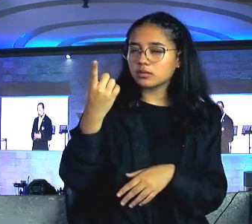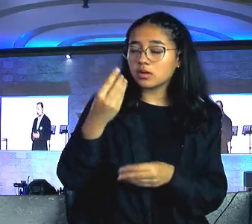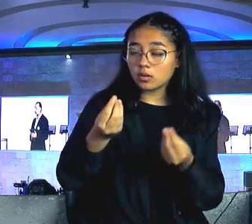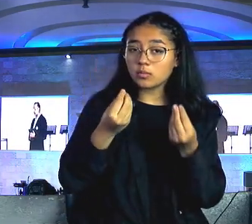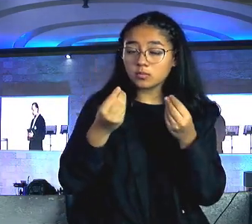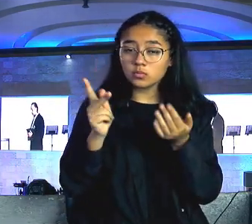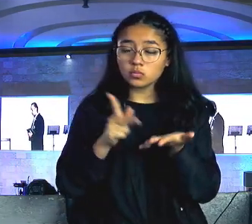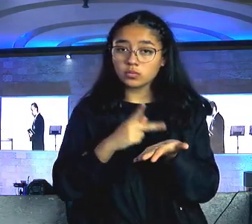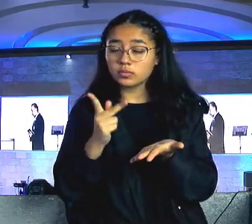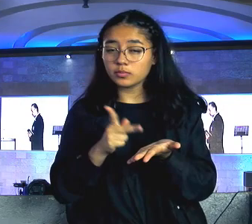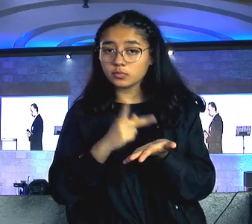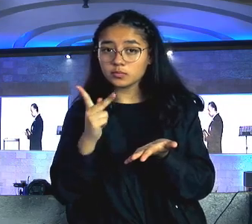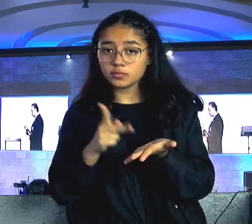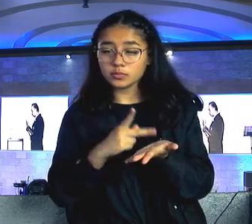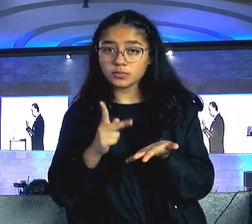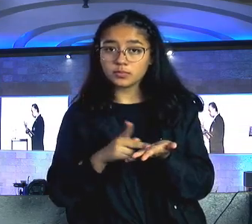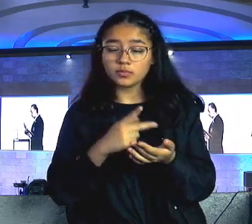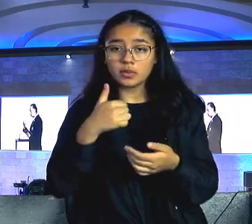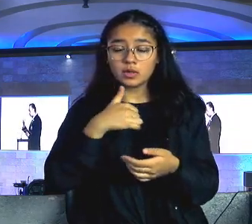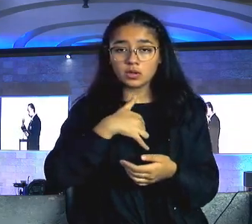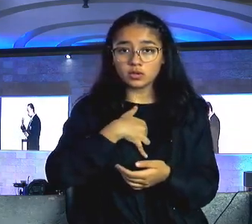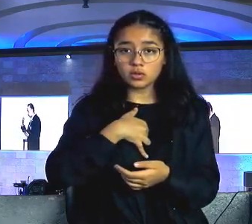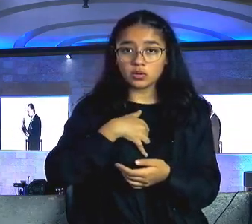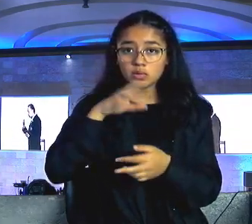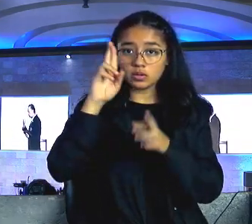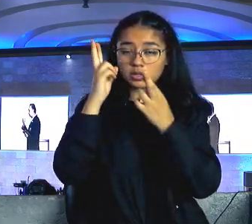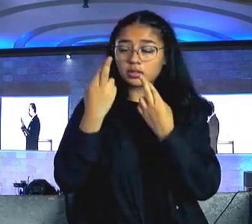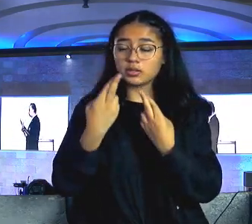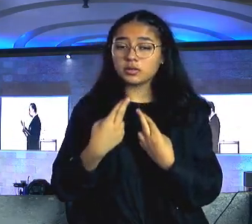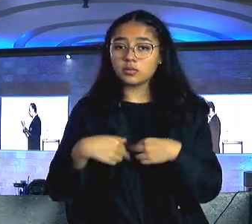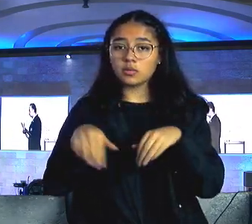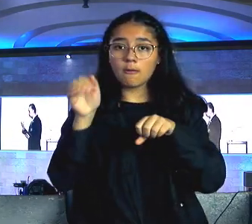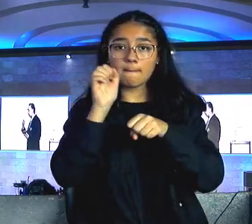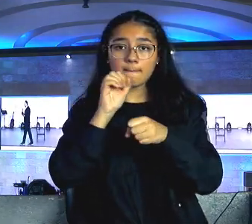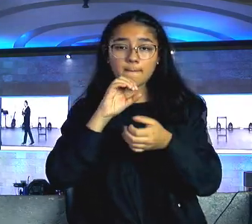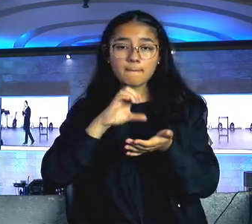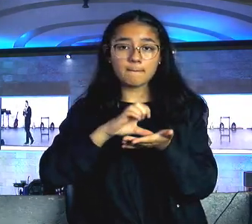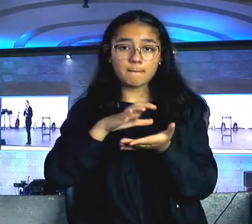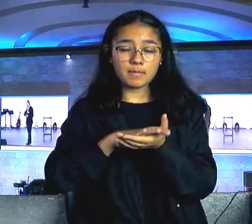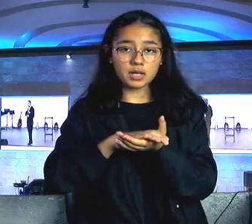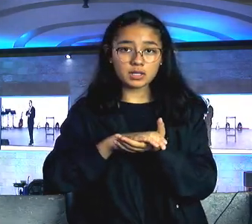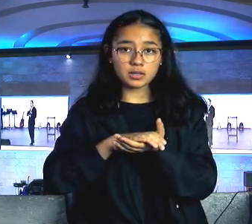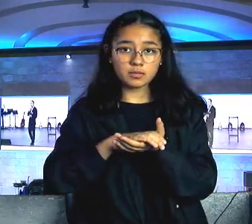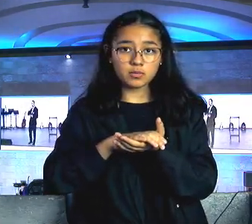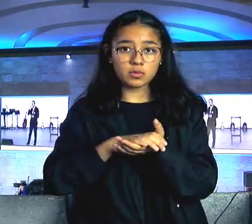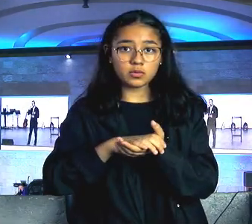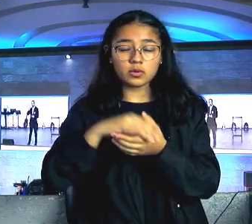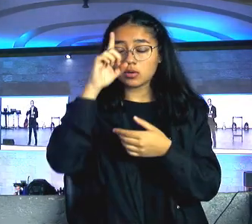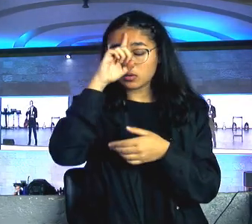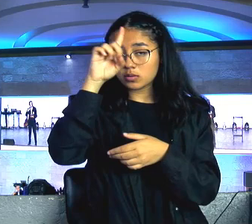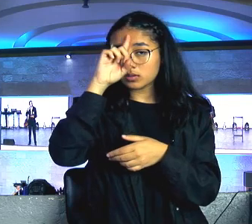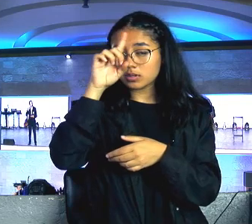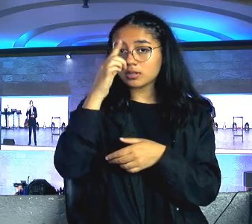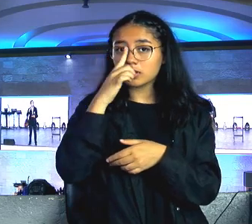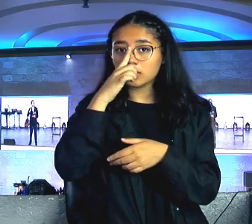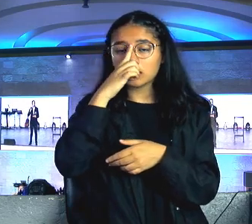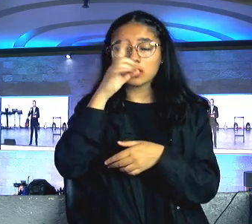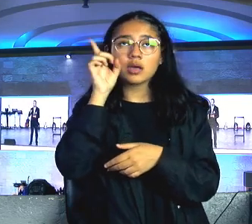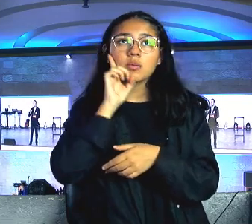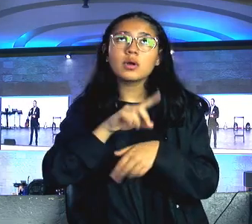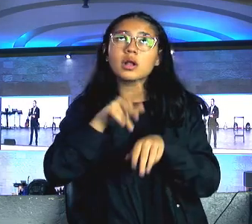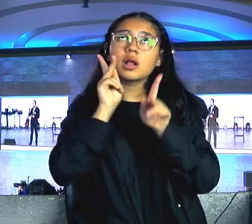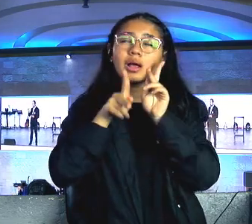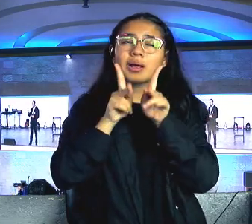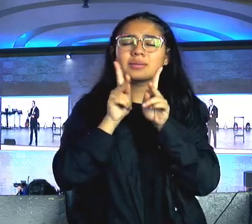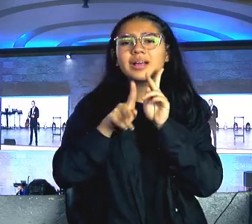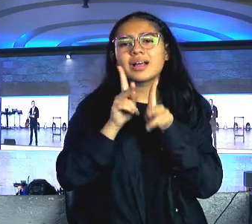cuando yo recibo un matrimonio en consejería, escucho que la mujer habla y dice, pues